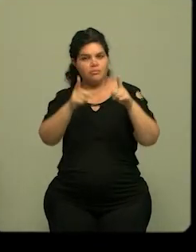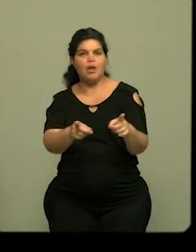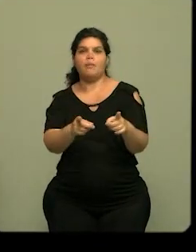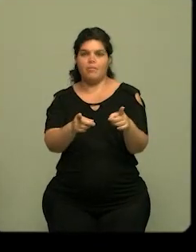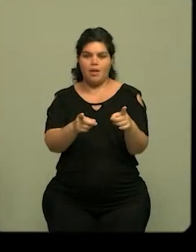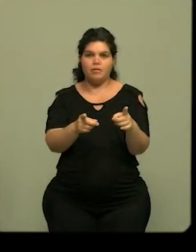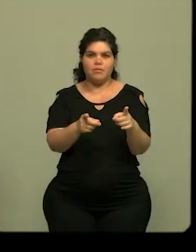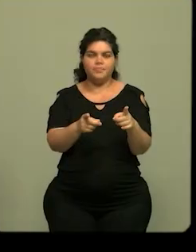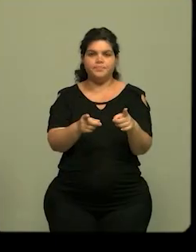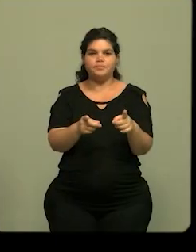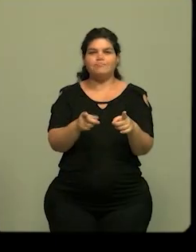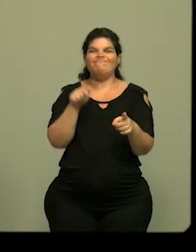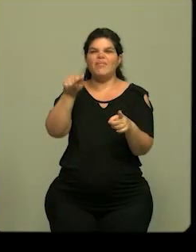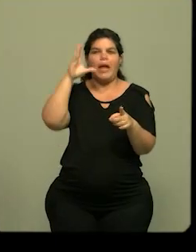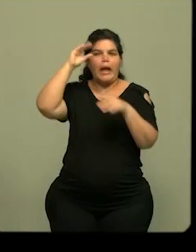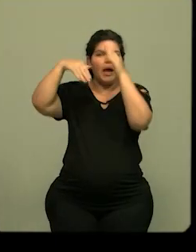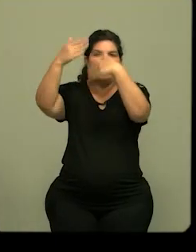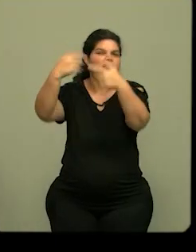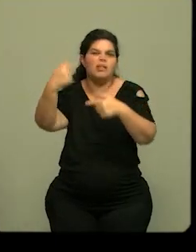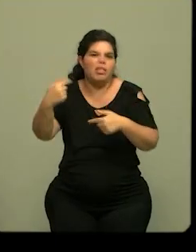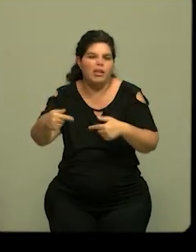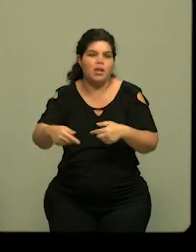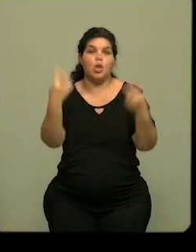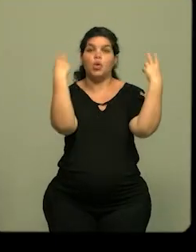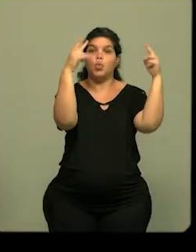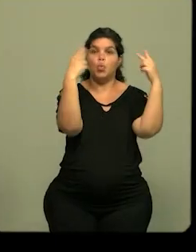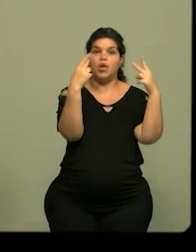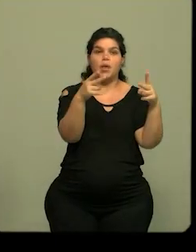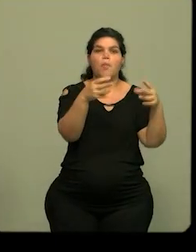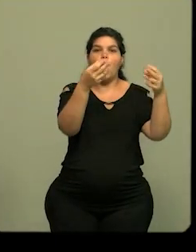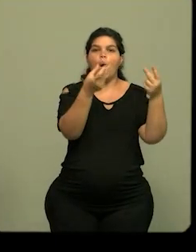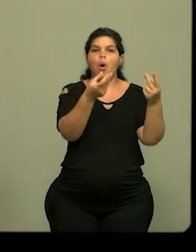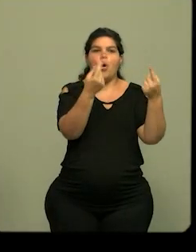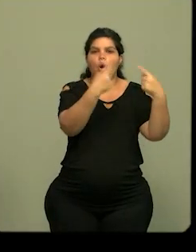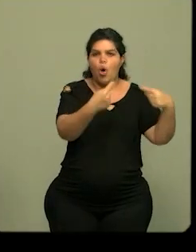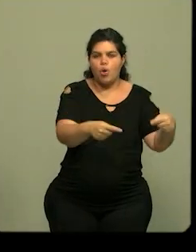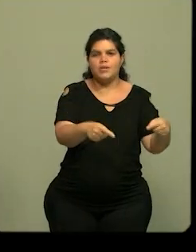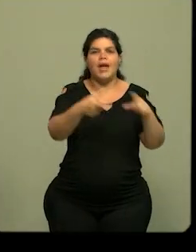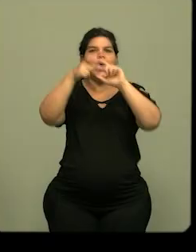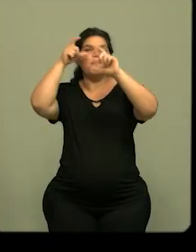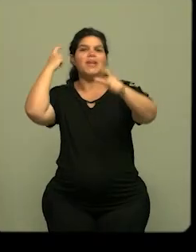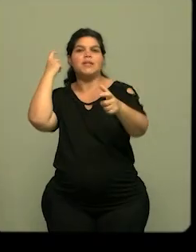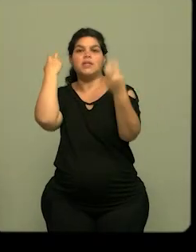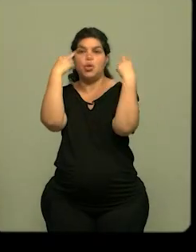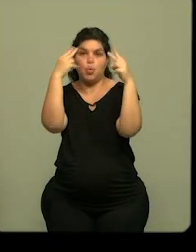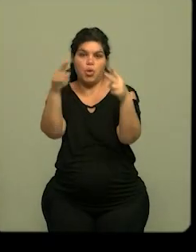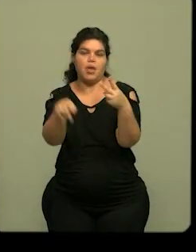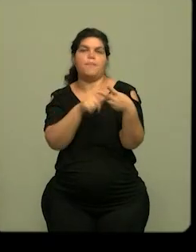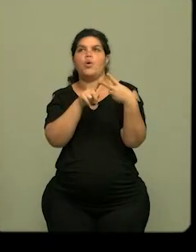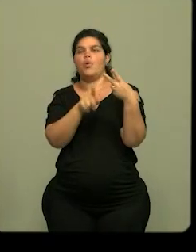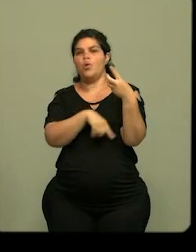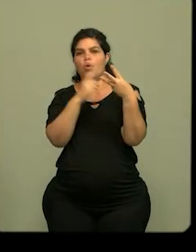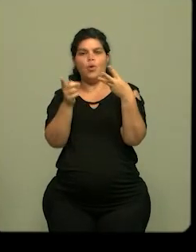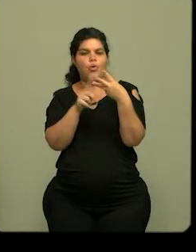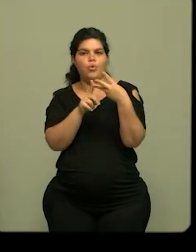con la calidad de productos turísticos, la experiencia turística, También proyectos que hemos llevado a cabo